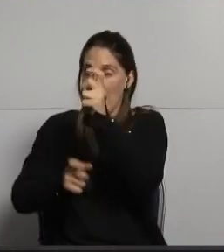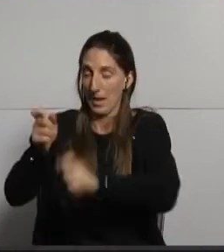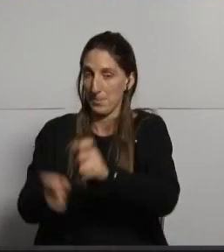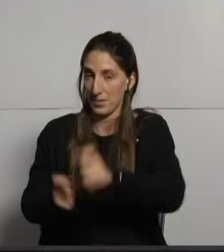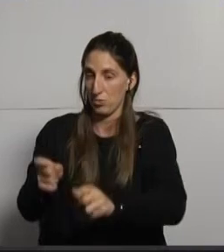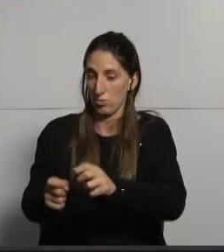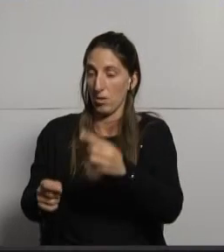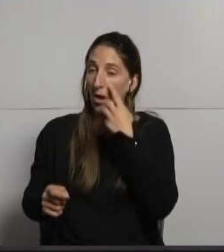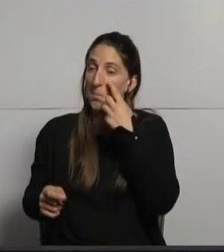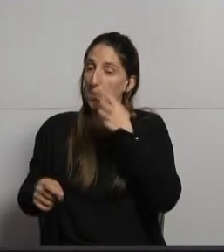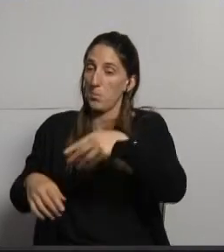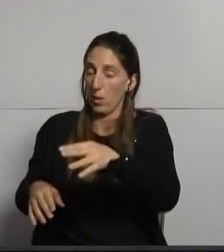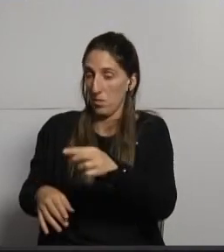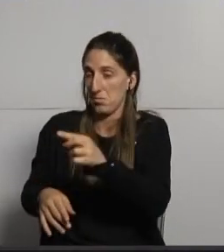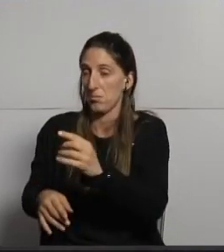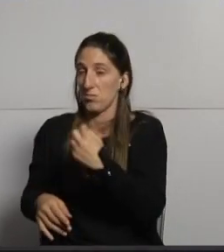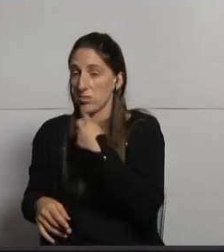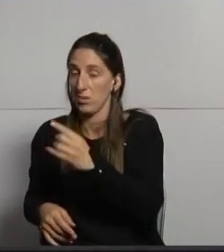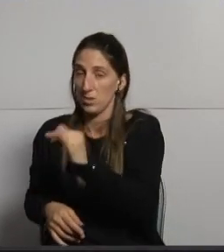y retroalimentan o descartan.